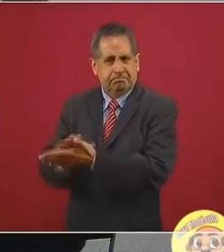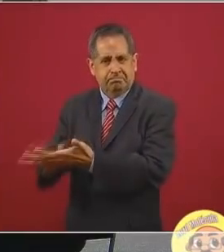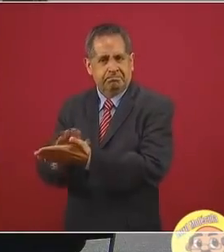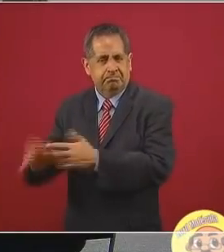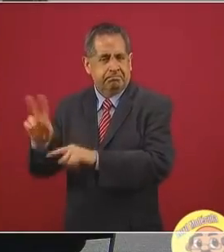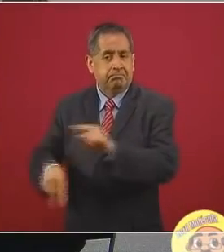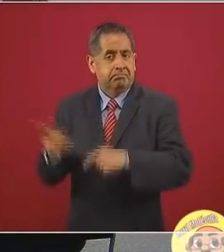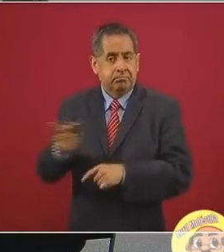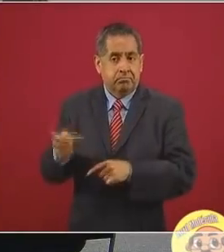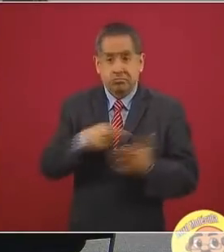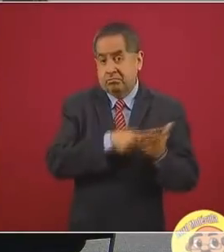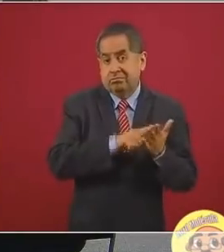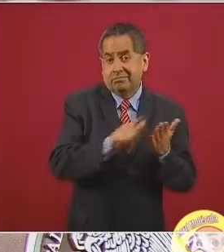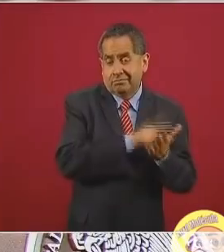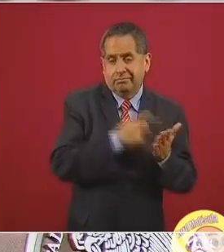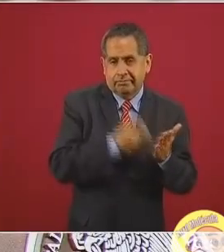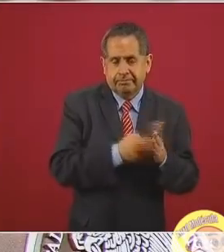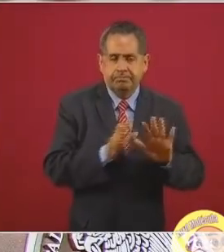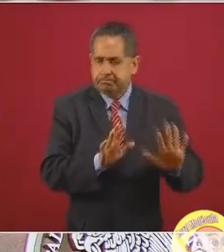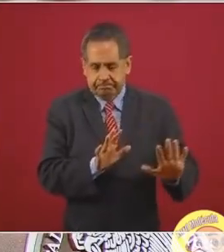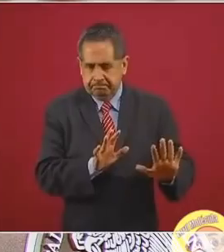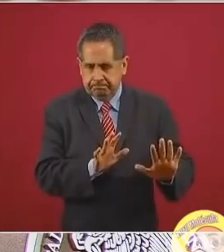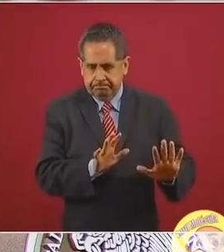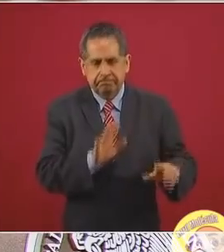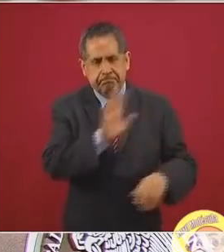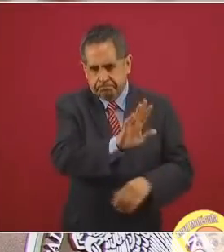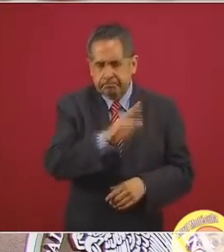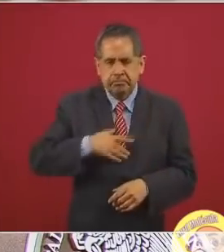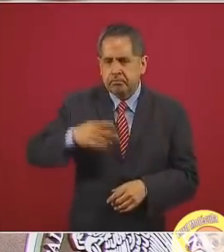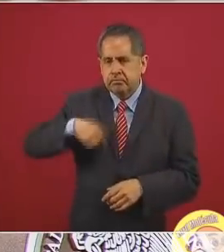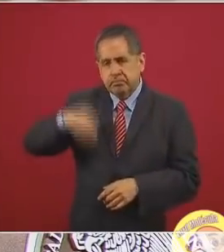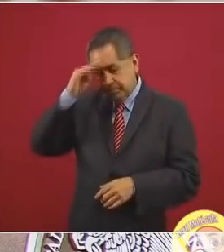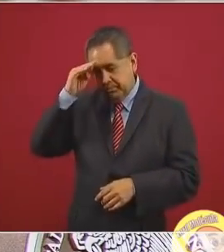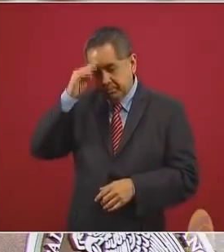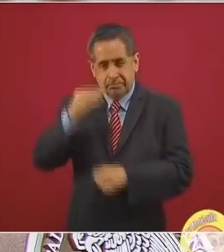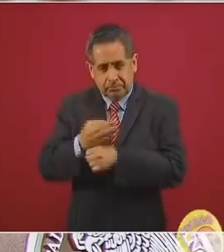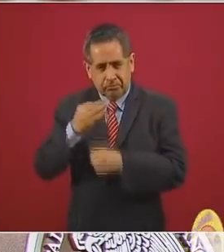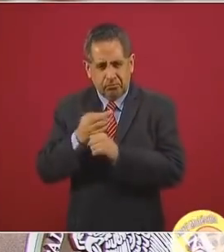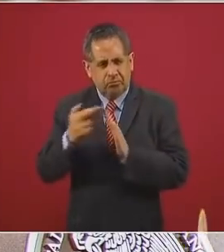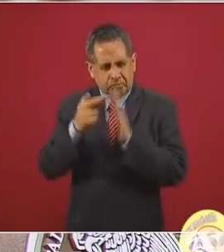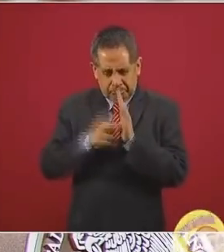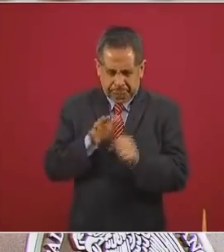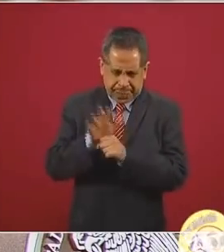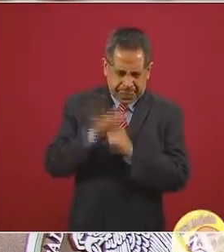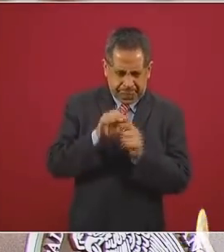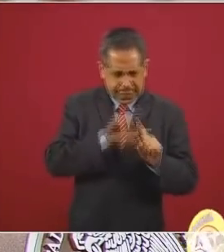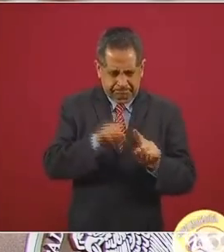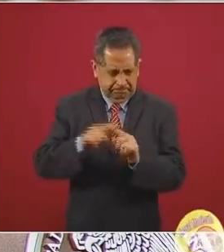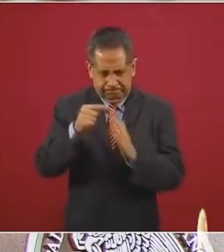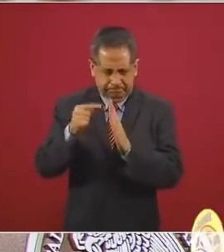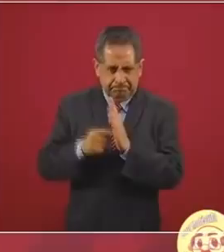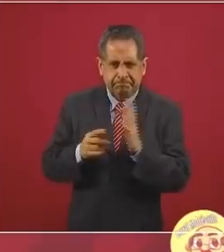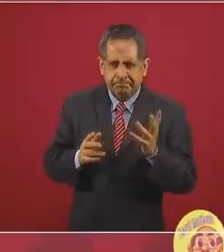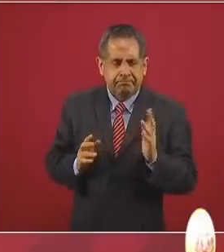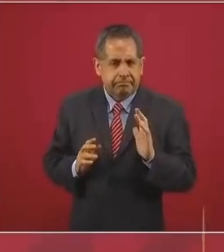de Electricidad. Entonces, nosotros pensamos que con el actual marco jurídico,